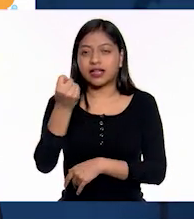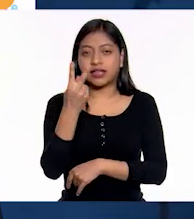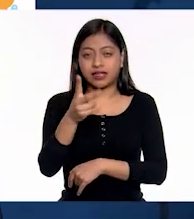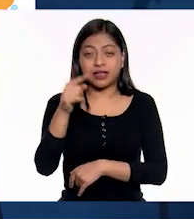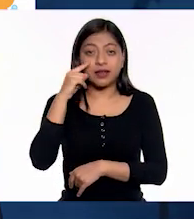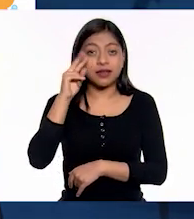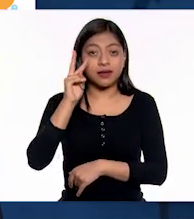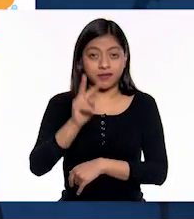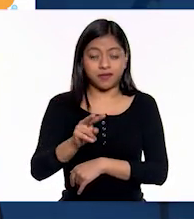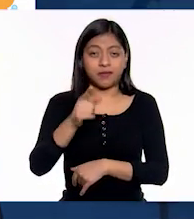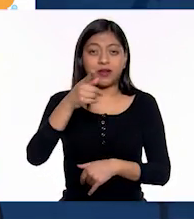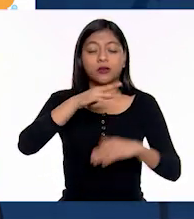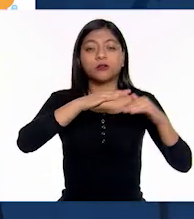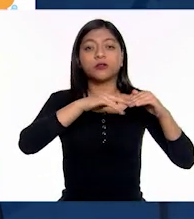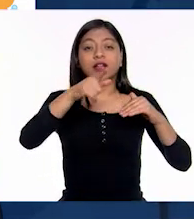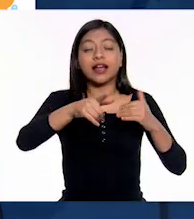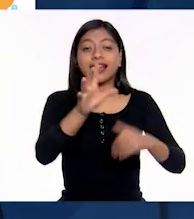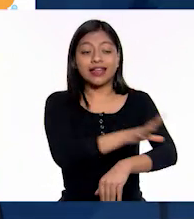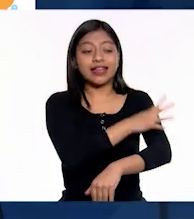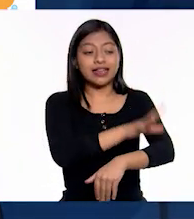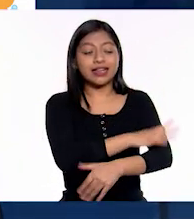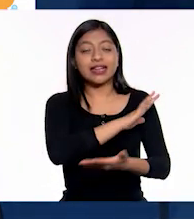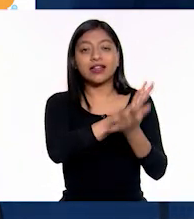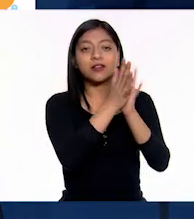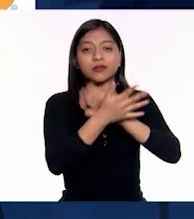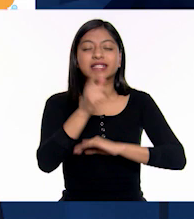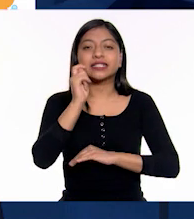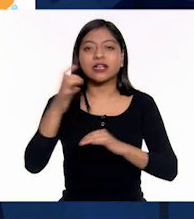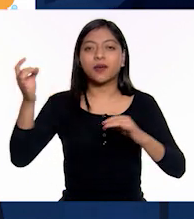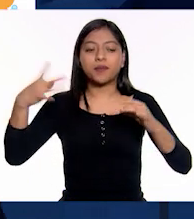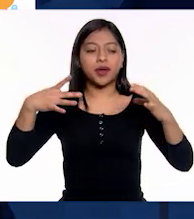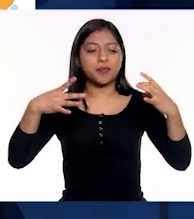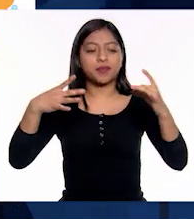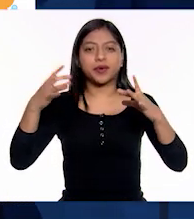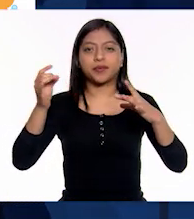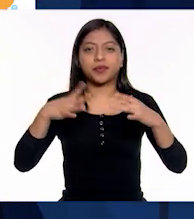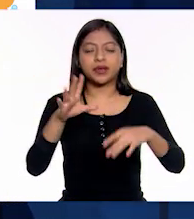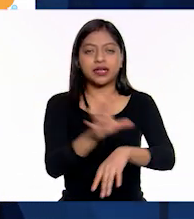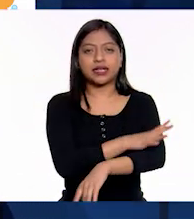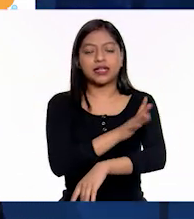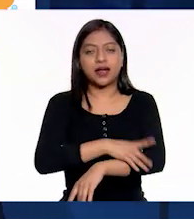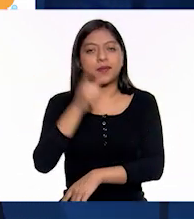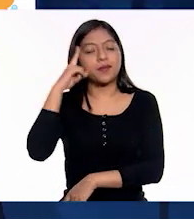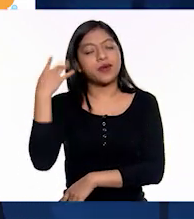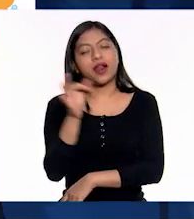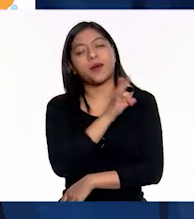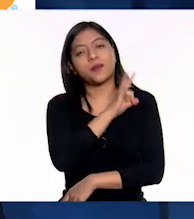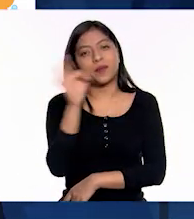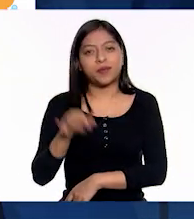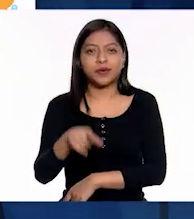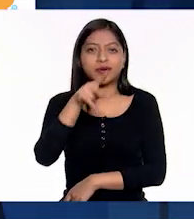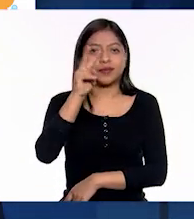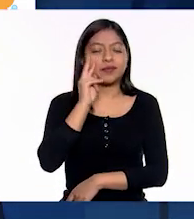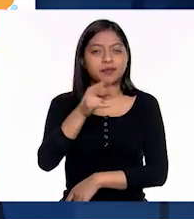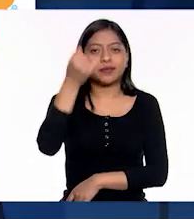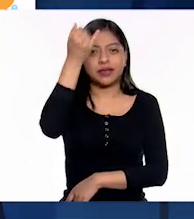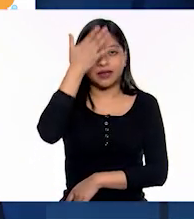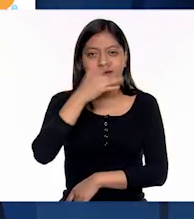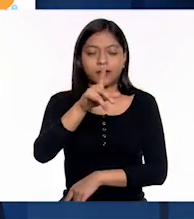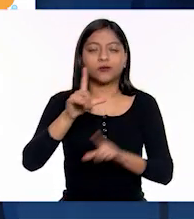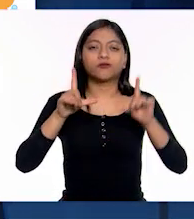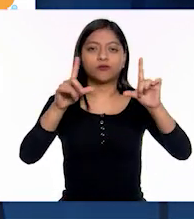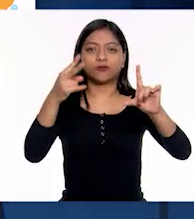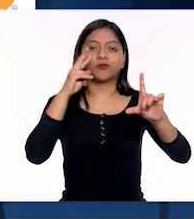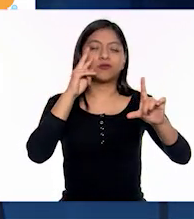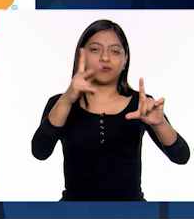televisor, las cargas eléctricas se convierten en señales eléctricas que se procesan para producir las imágenes que son enviadas a la pantalla del